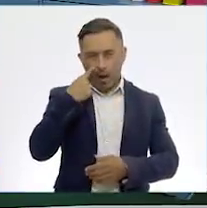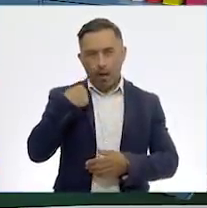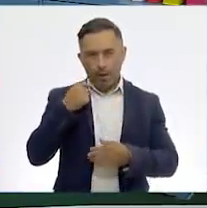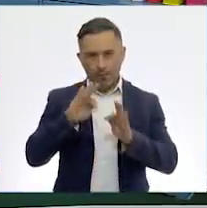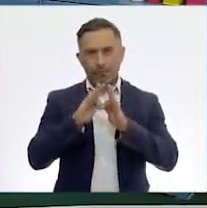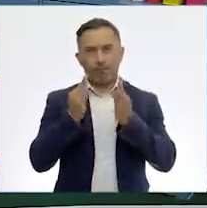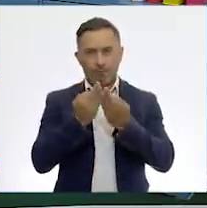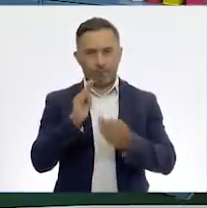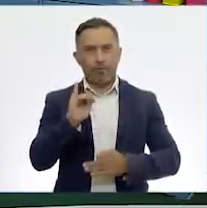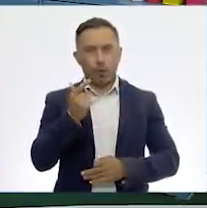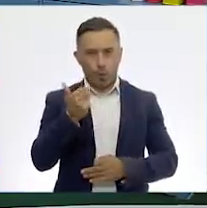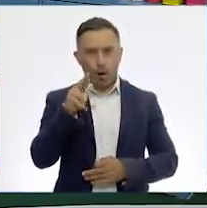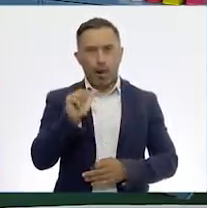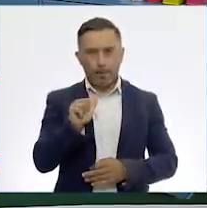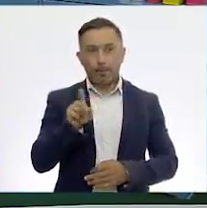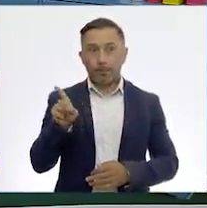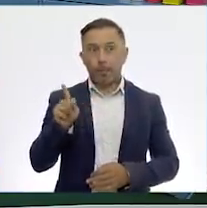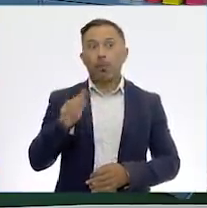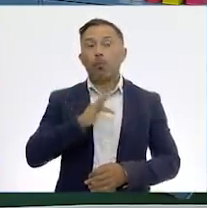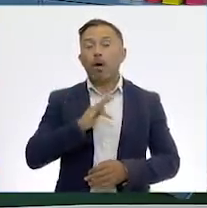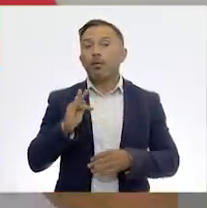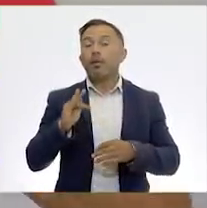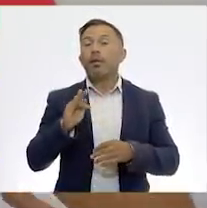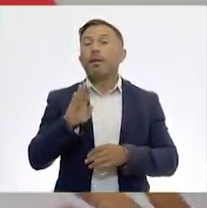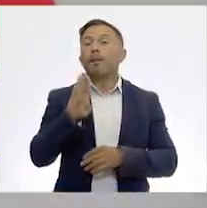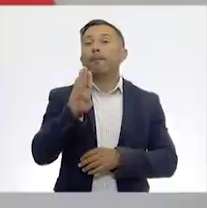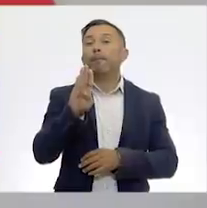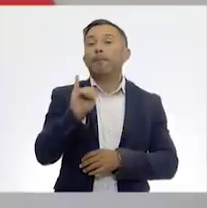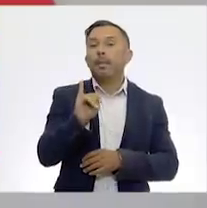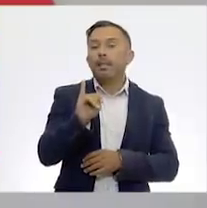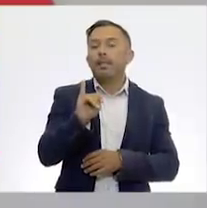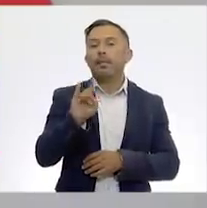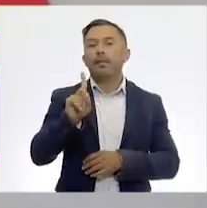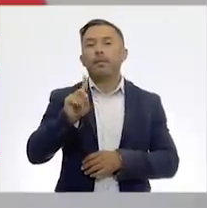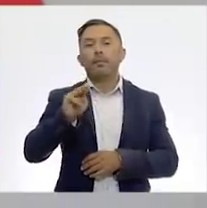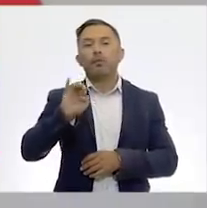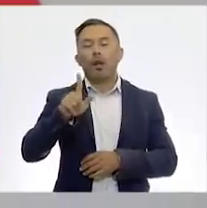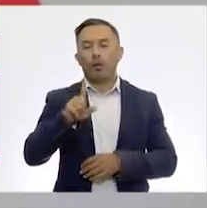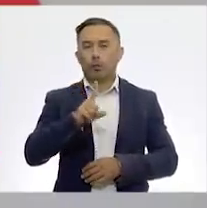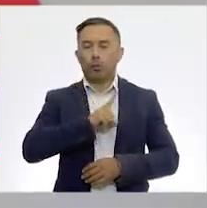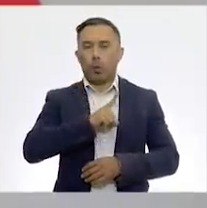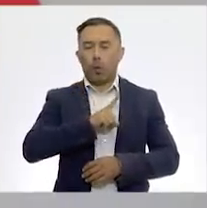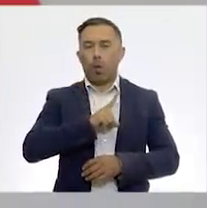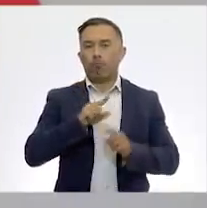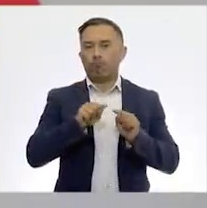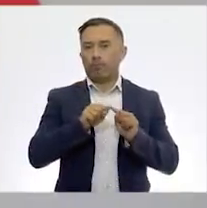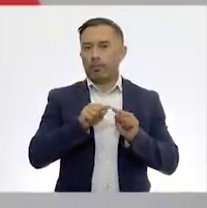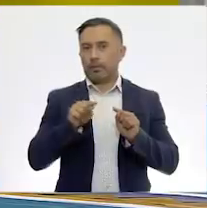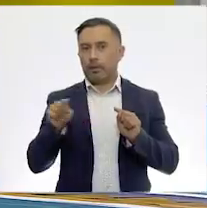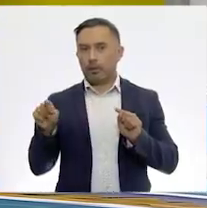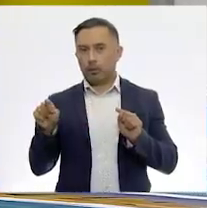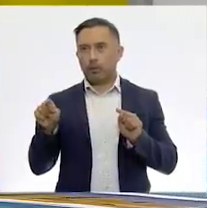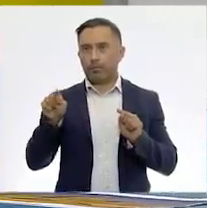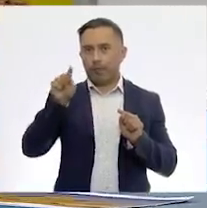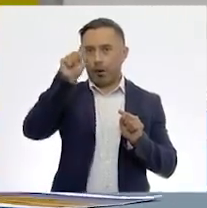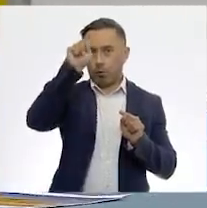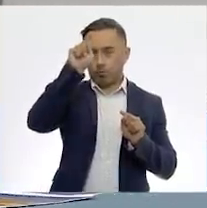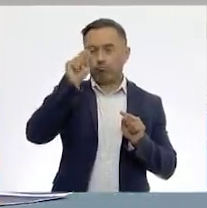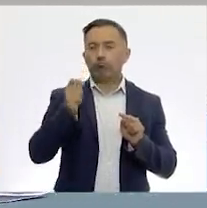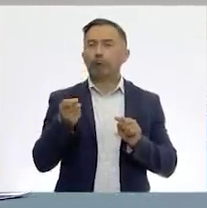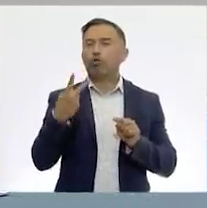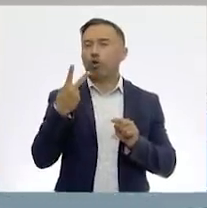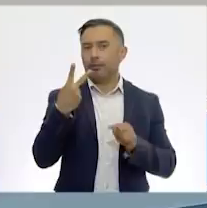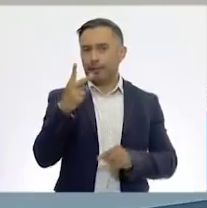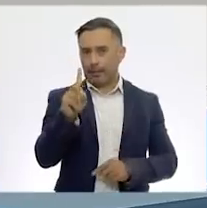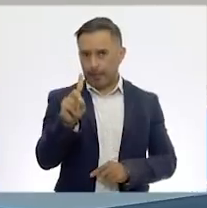estas figuras son bidimensionales porque solo tienen ancho y largo, 2 dimensiones. Y por